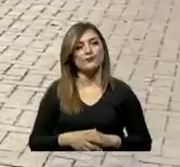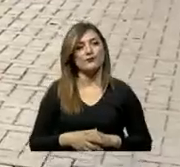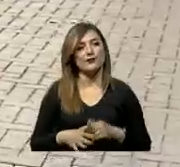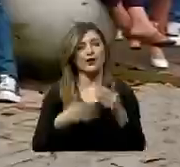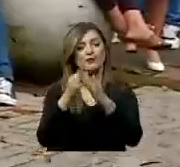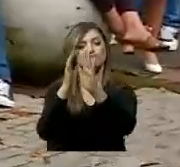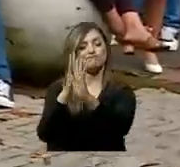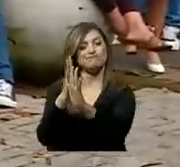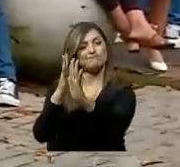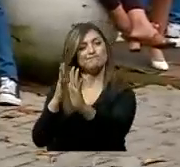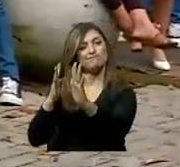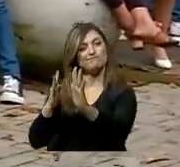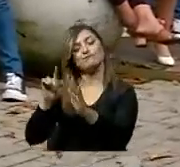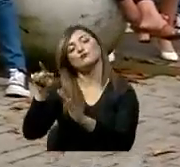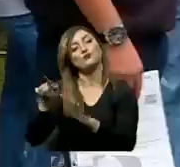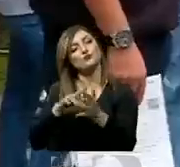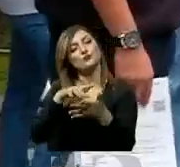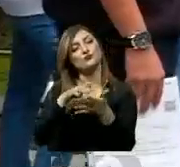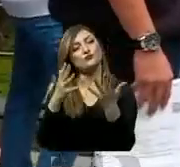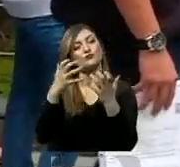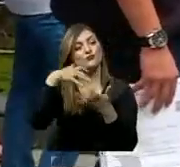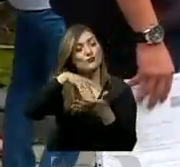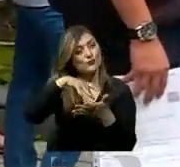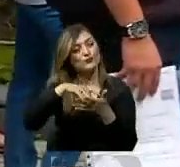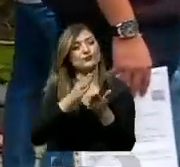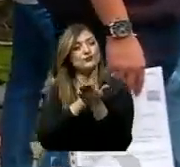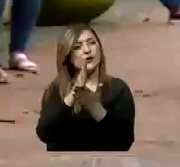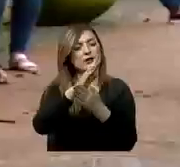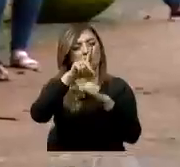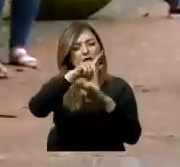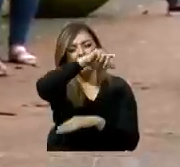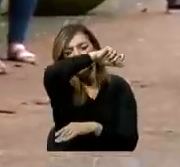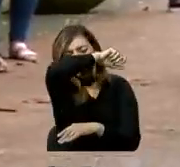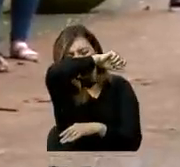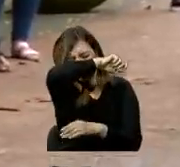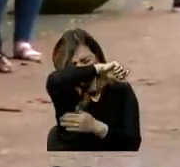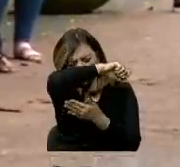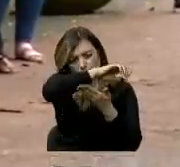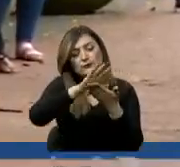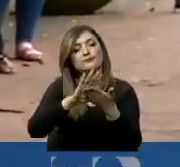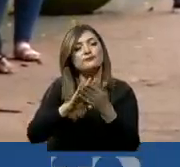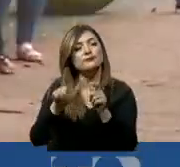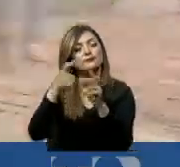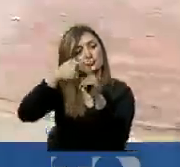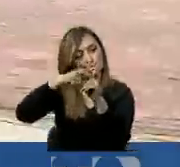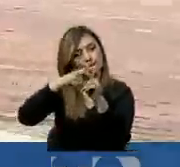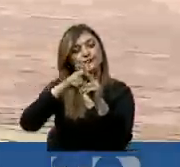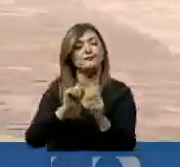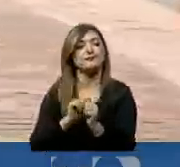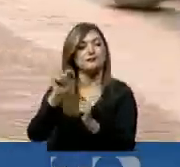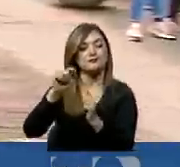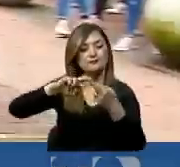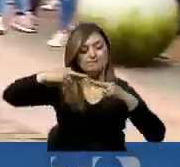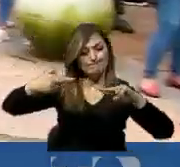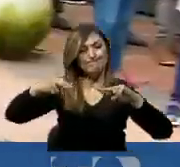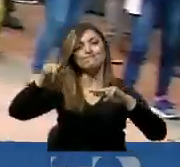Formados uno detrás de otro estaban los aspirantes a un cupo para poder estudiar una carrera profesional. A primera hora empezaron a llegar a las sedes habilitadas a nivel